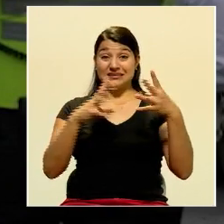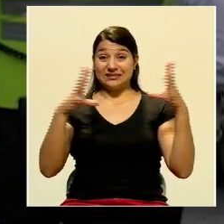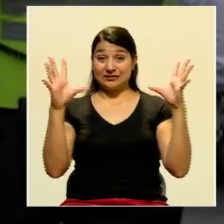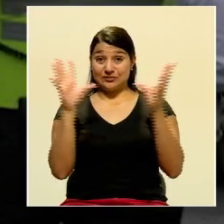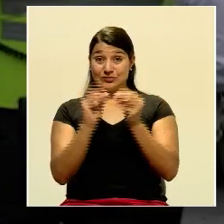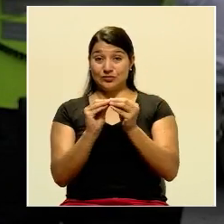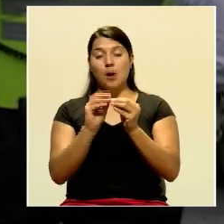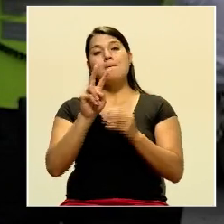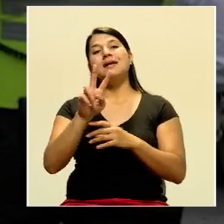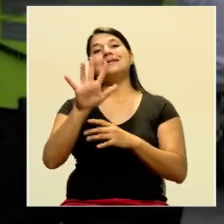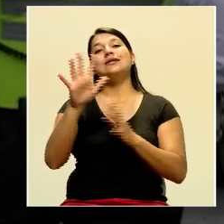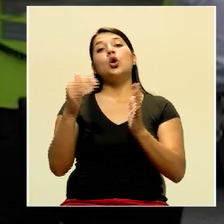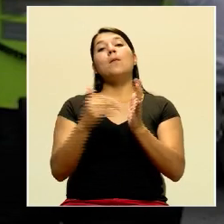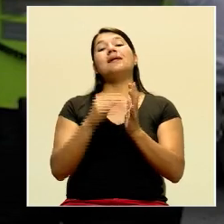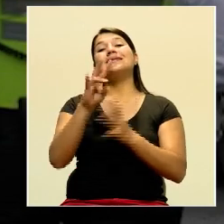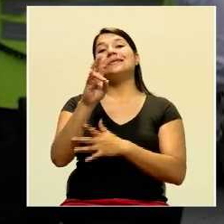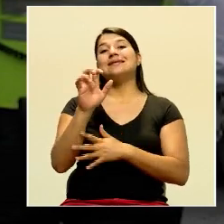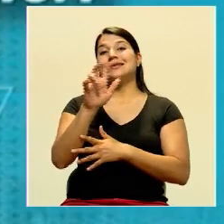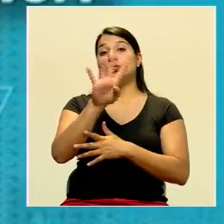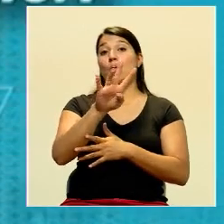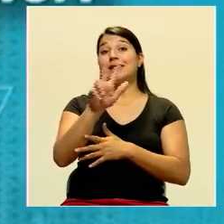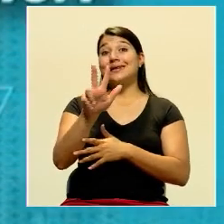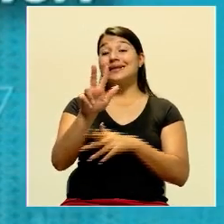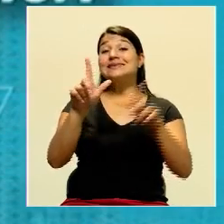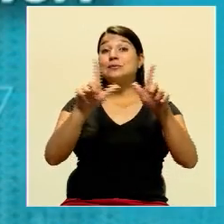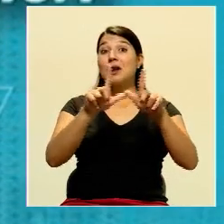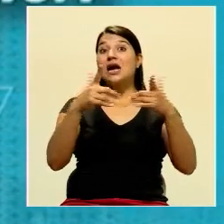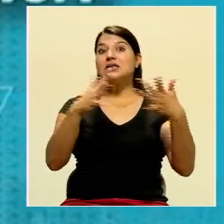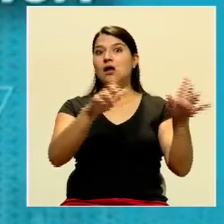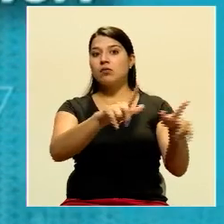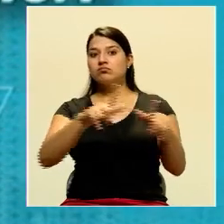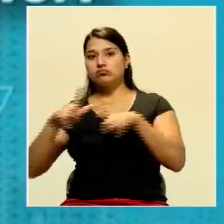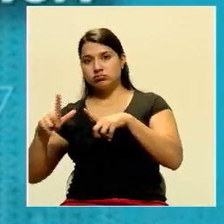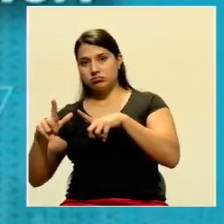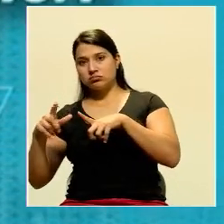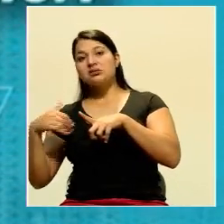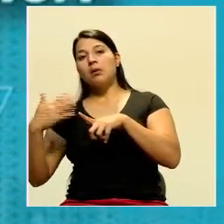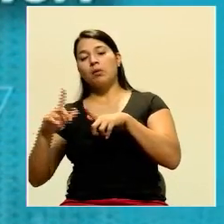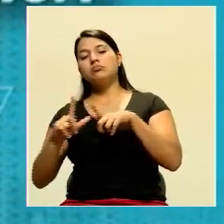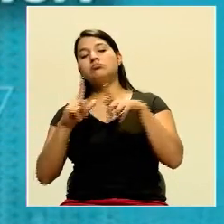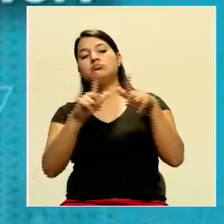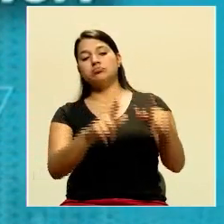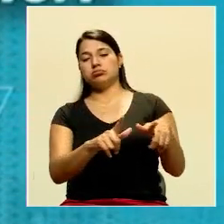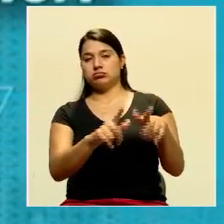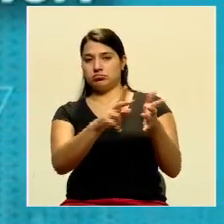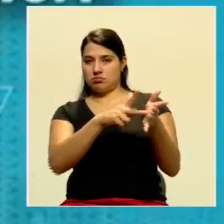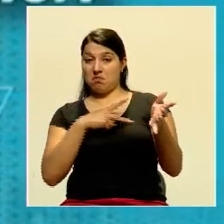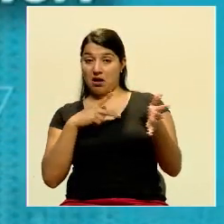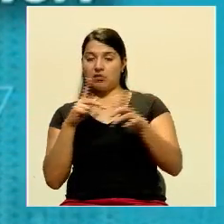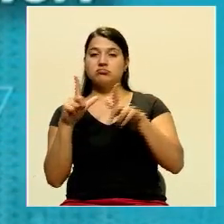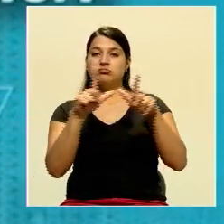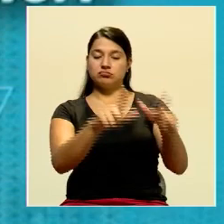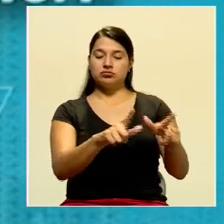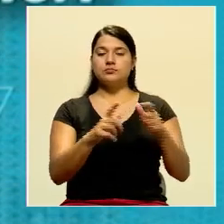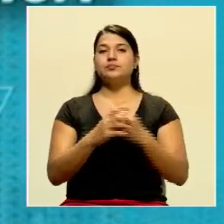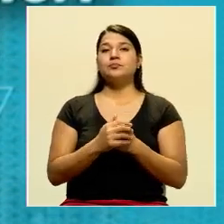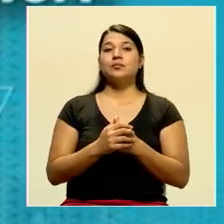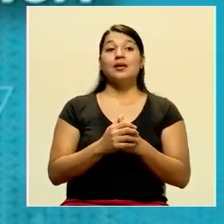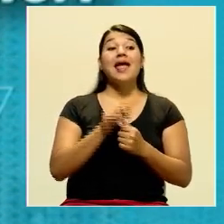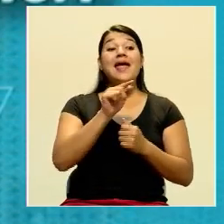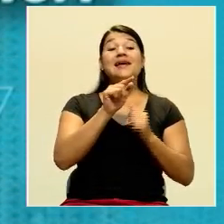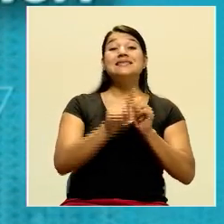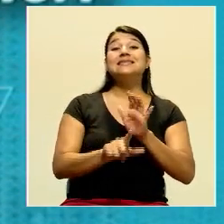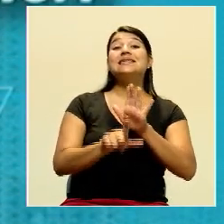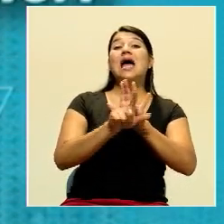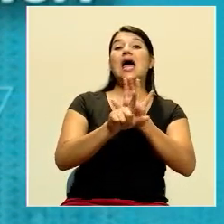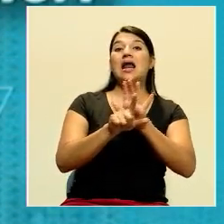de 25.743. La restricción vehicular sanitaria nació como norma el 4 de abril. Entonces,